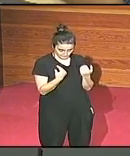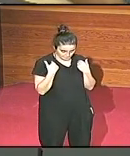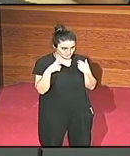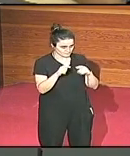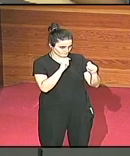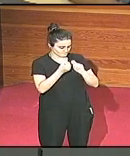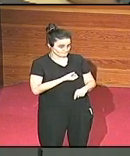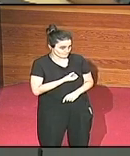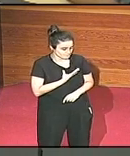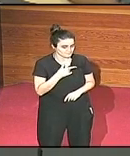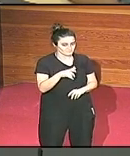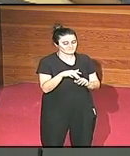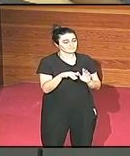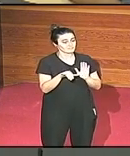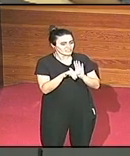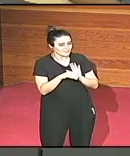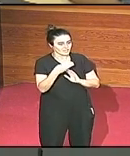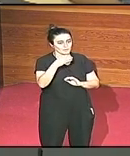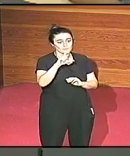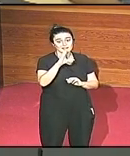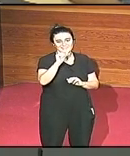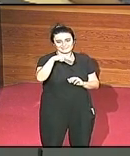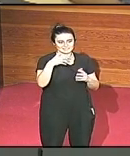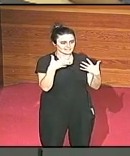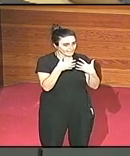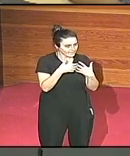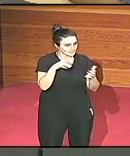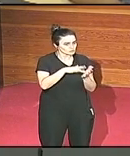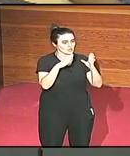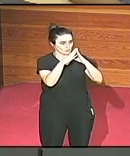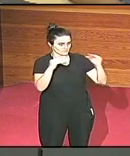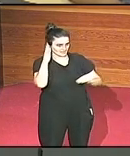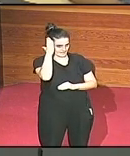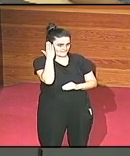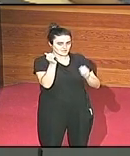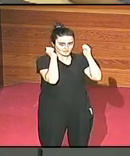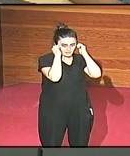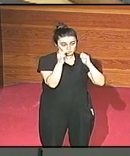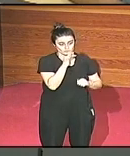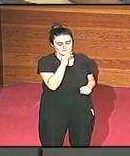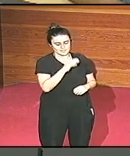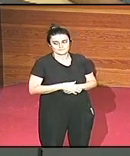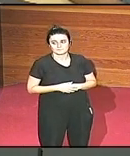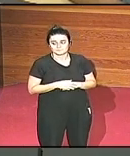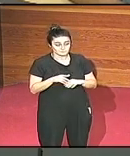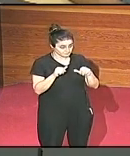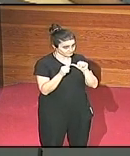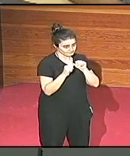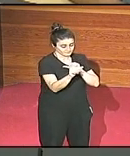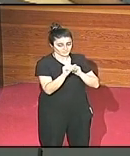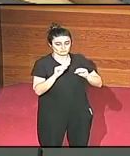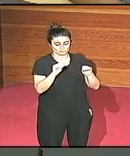conoció de cerca la guerra en los Balcanes siendo aún estudiante de periodismo en la Universidad de Navarra. Desde entonces ha dedicado la mayor